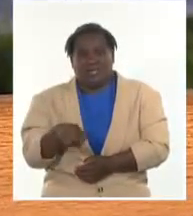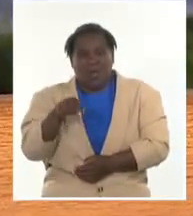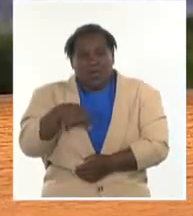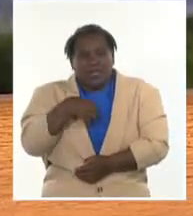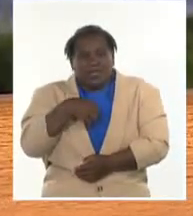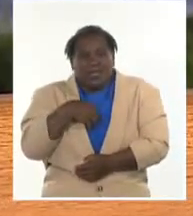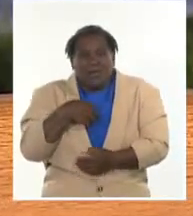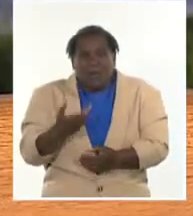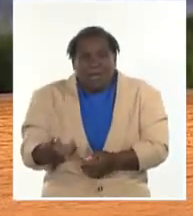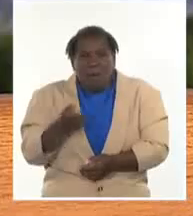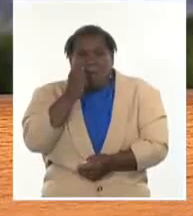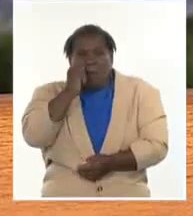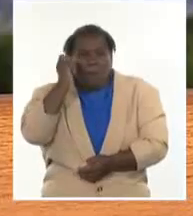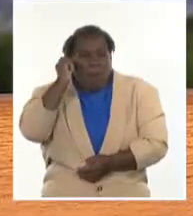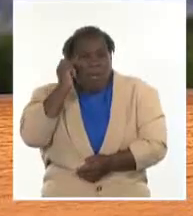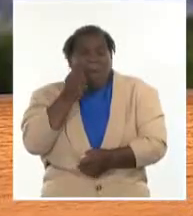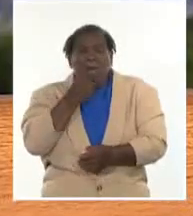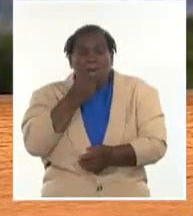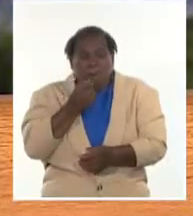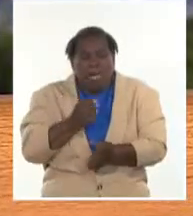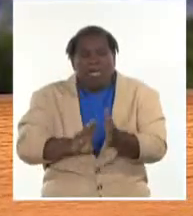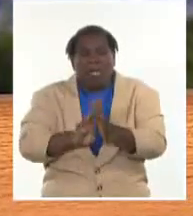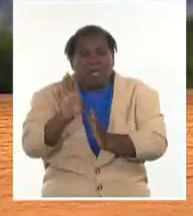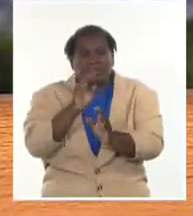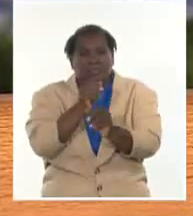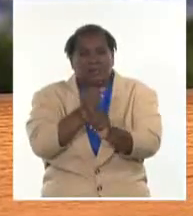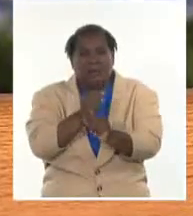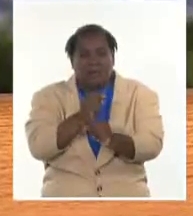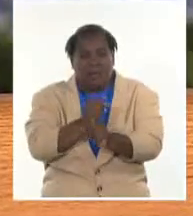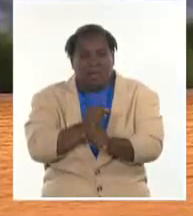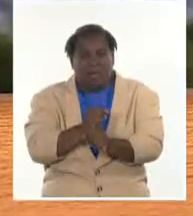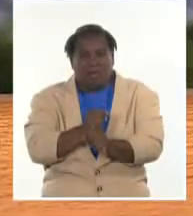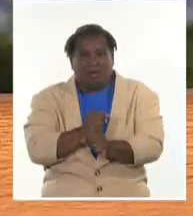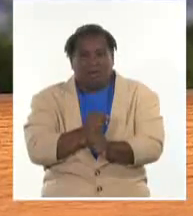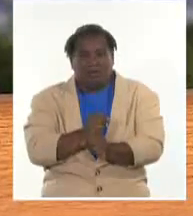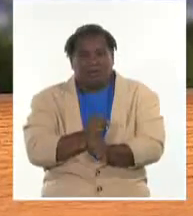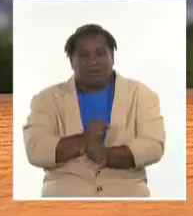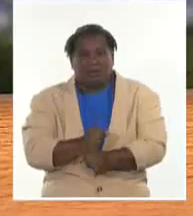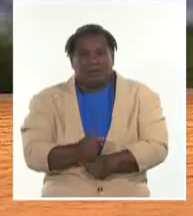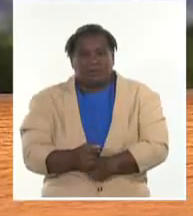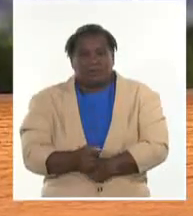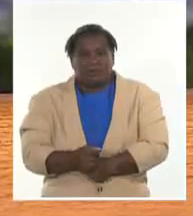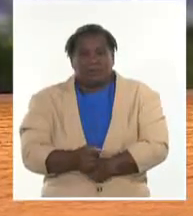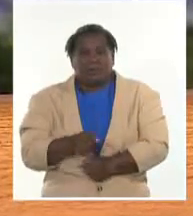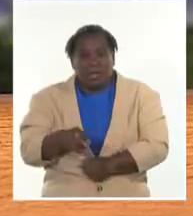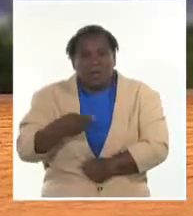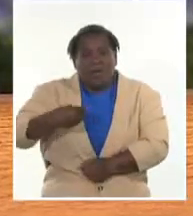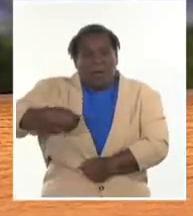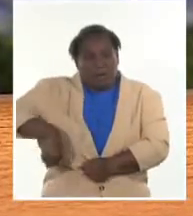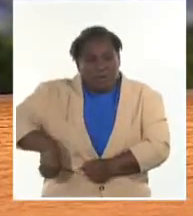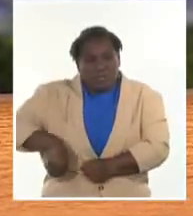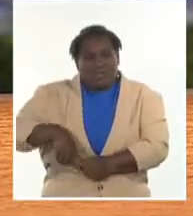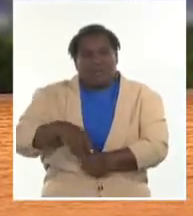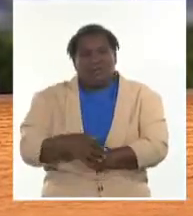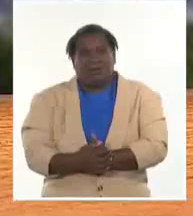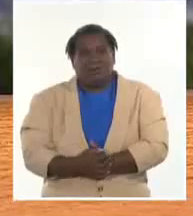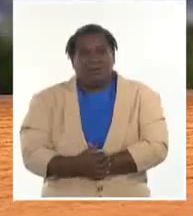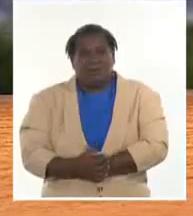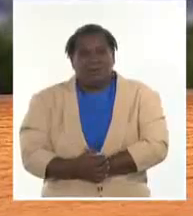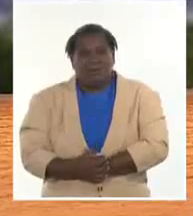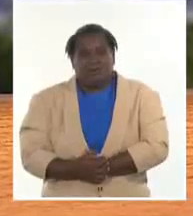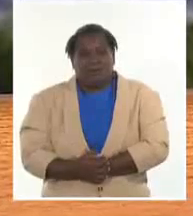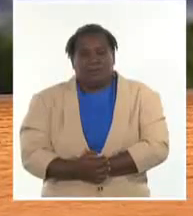disponemos y que no nos está permitido desaprovecharlo. Bajo